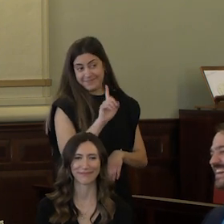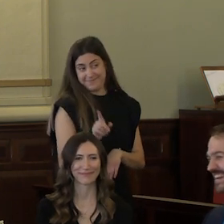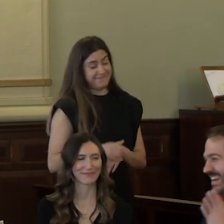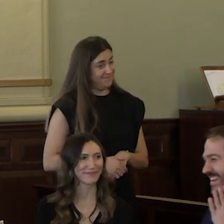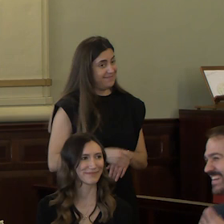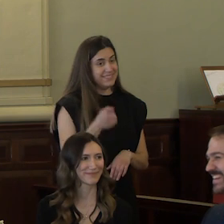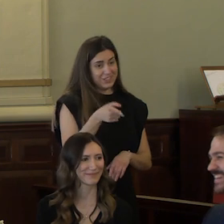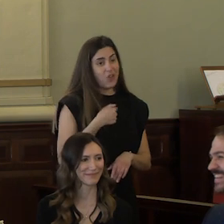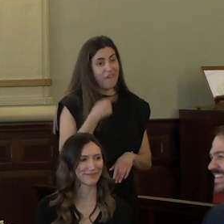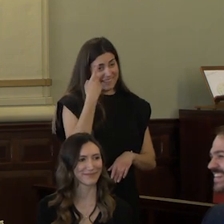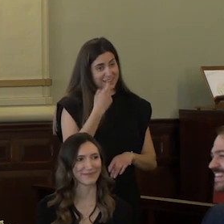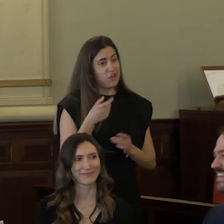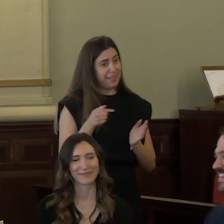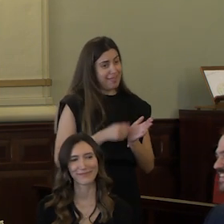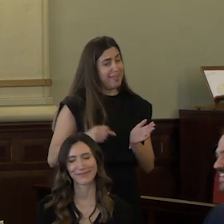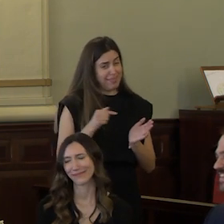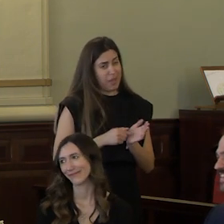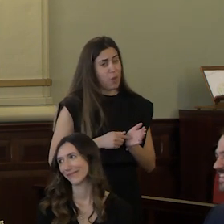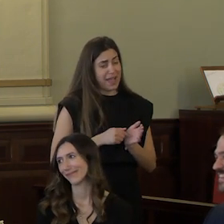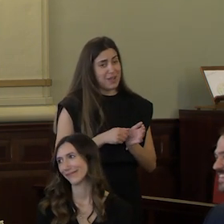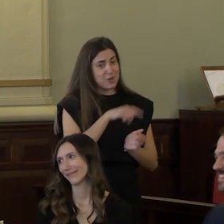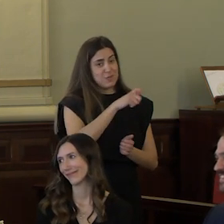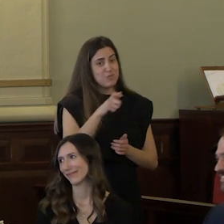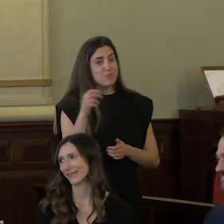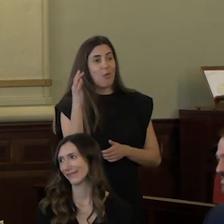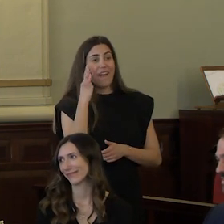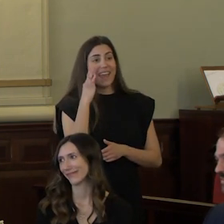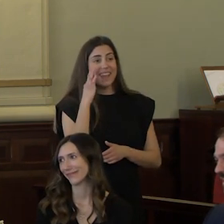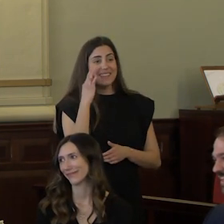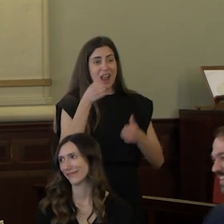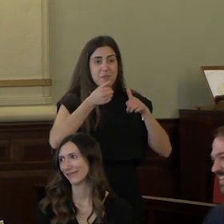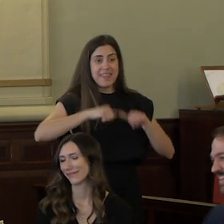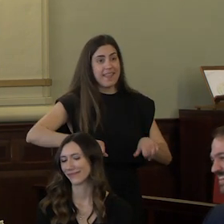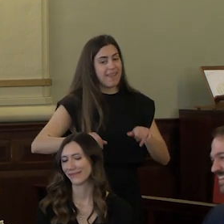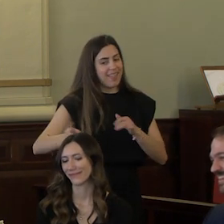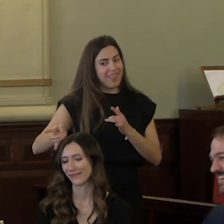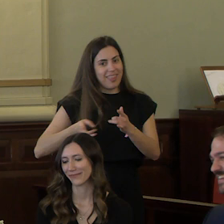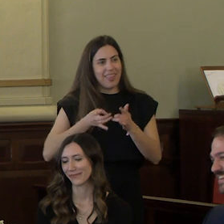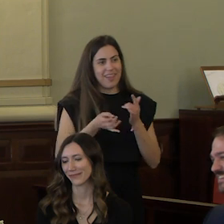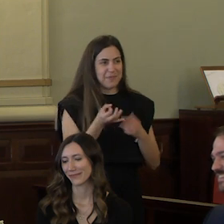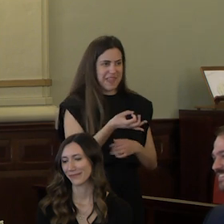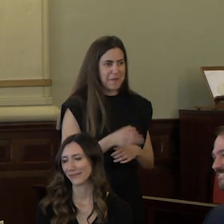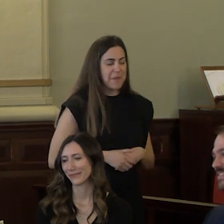Creo que tenéis una deuda pendiente, las mujeres de Albacete, aquí no se nos puede escapar más,